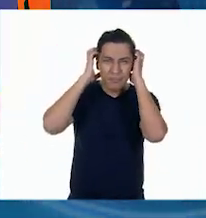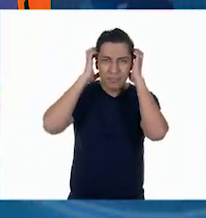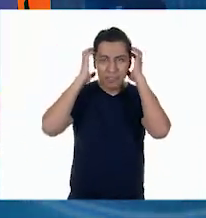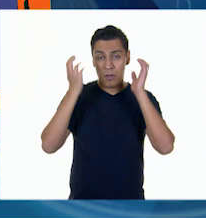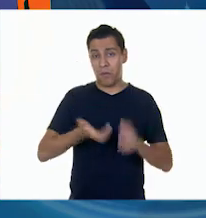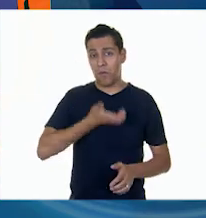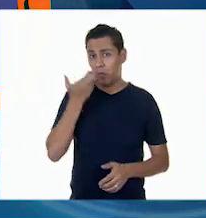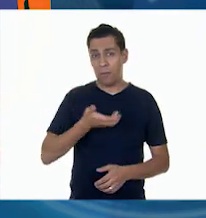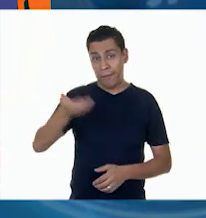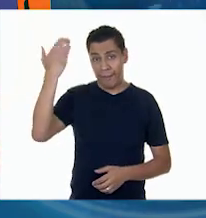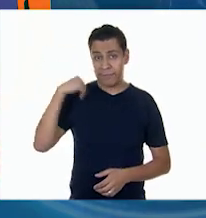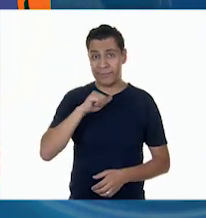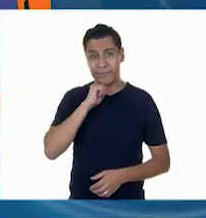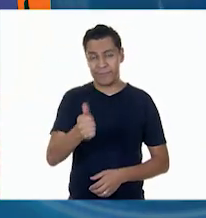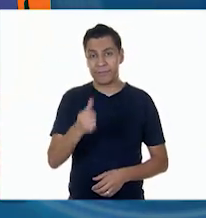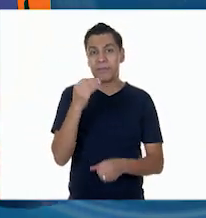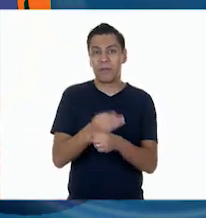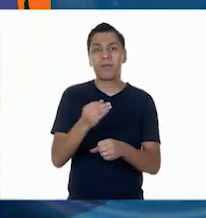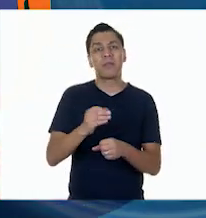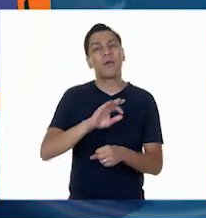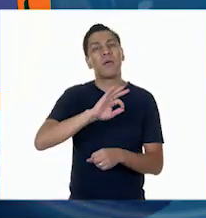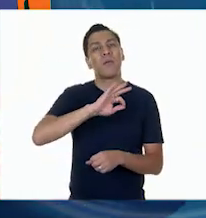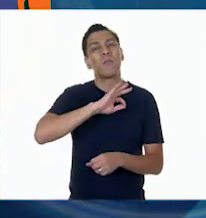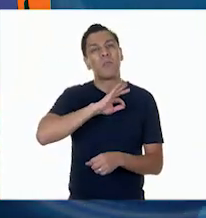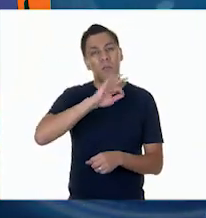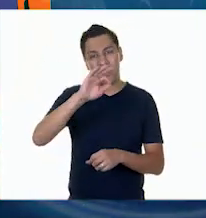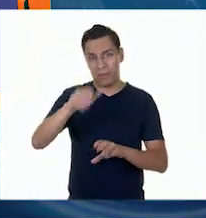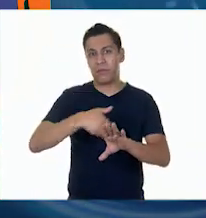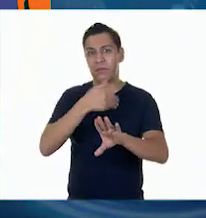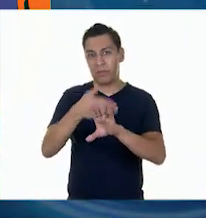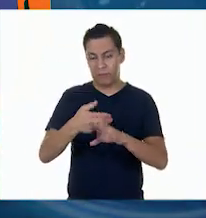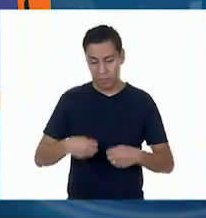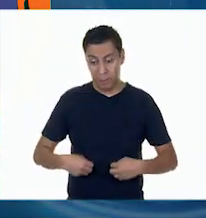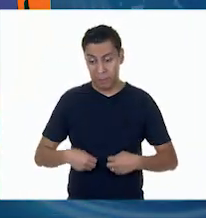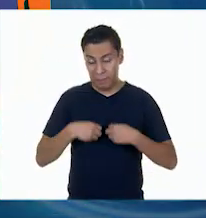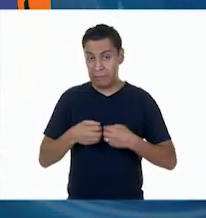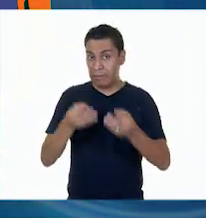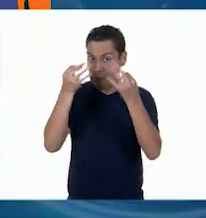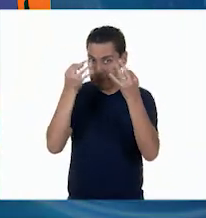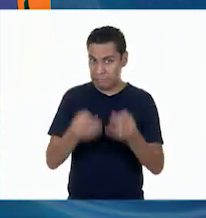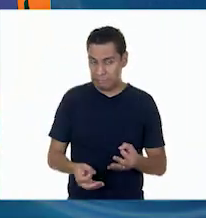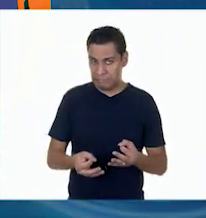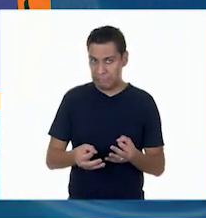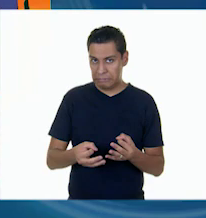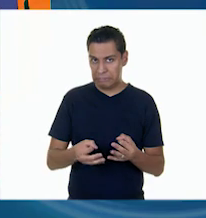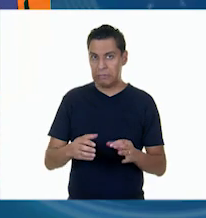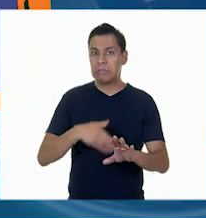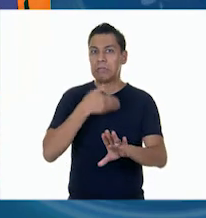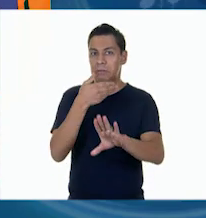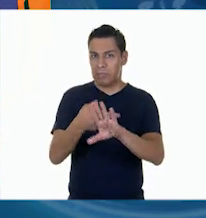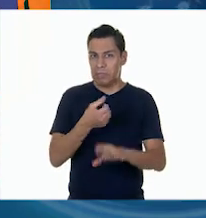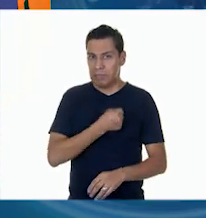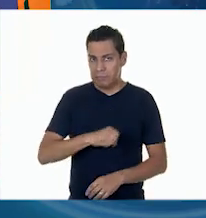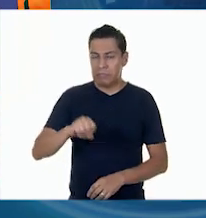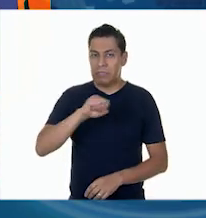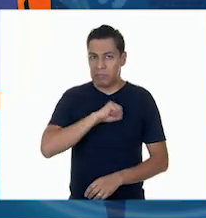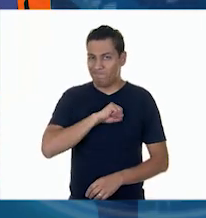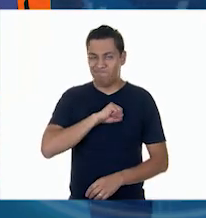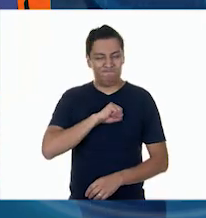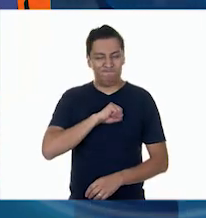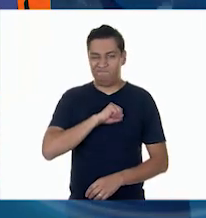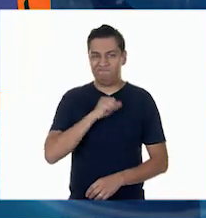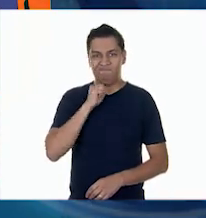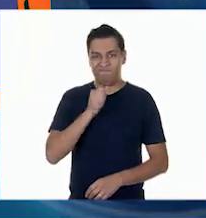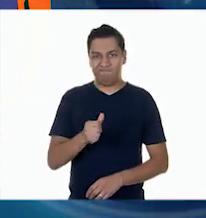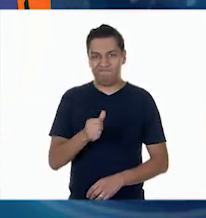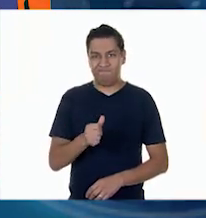tenerla, puede estar afectando nuestra calidad de vida a través de la audición. De hecho, se estima que